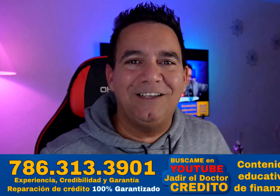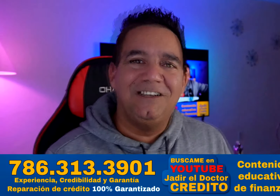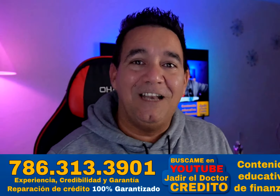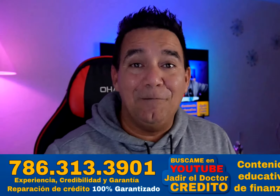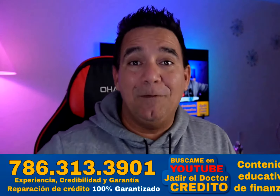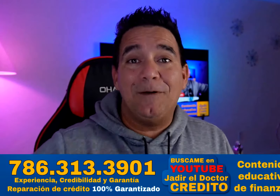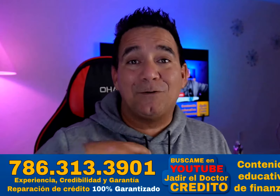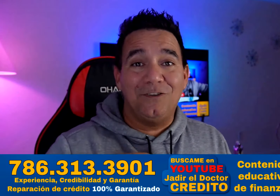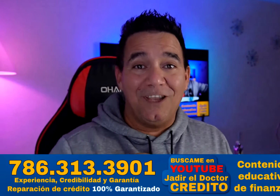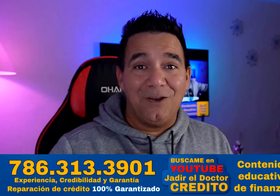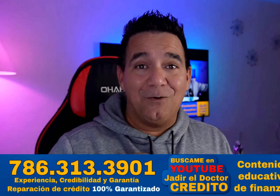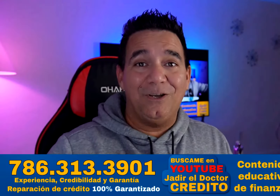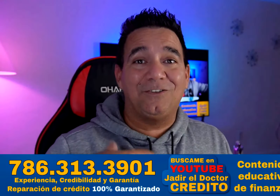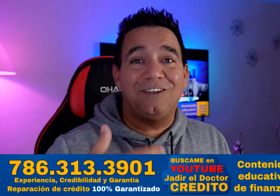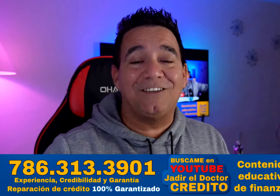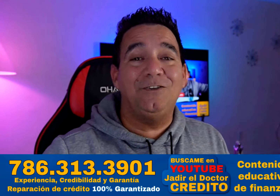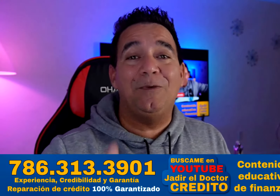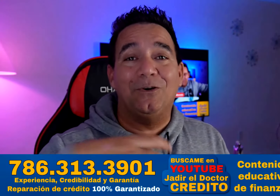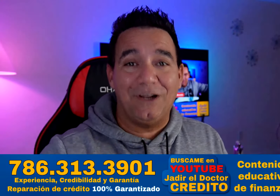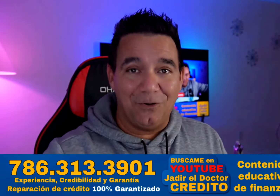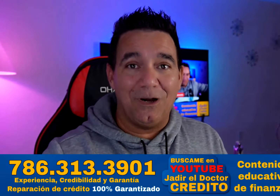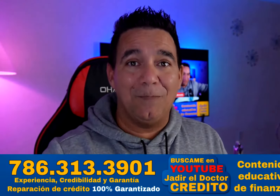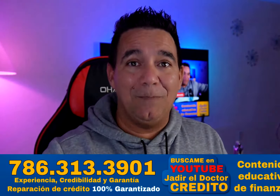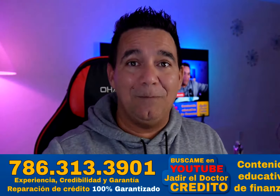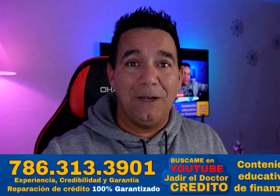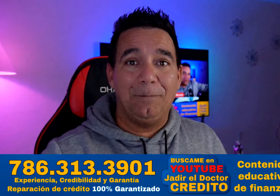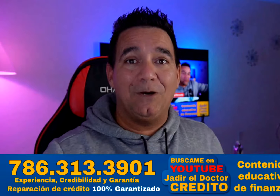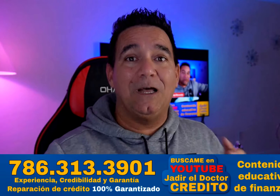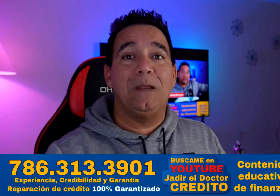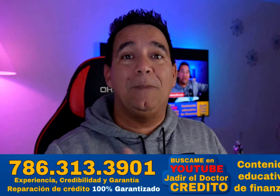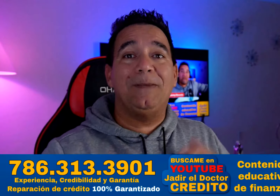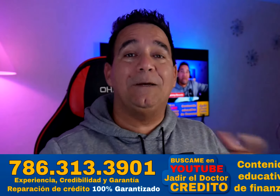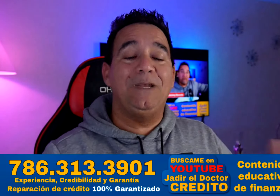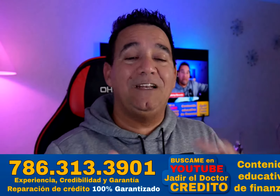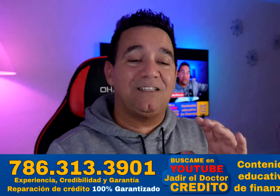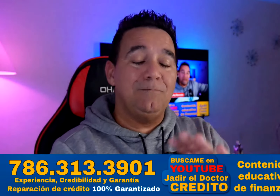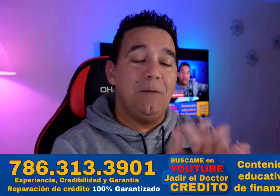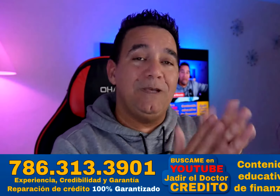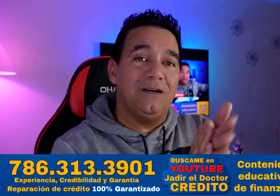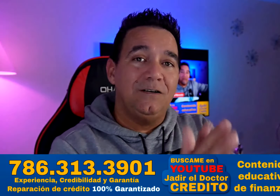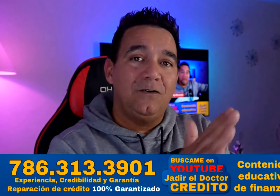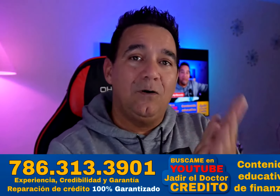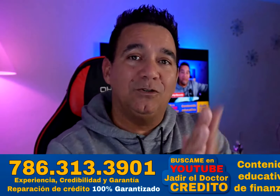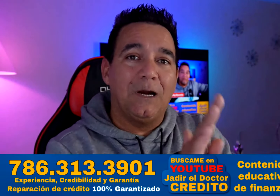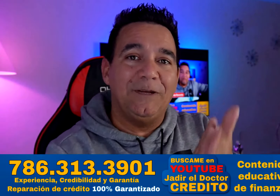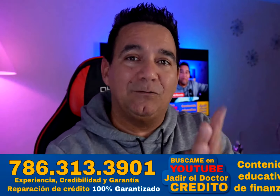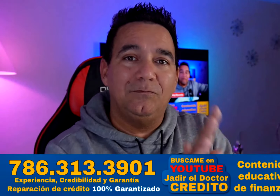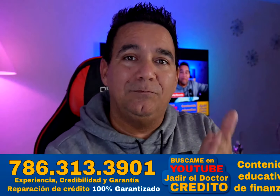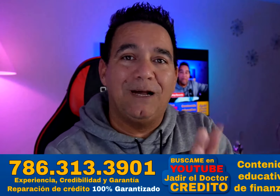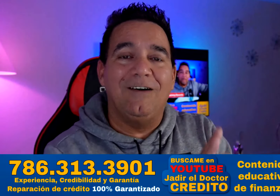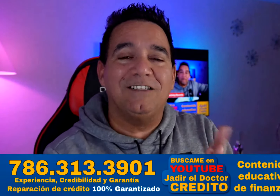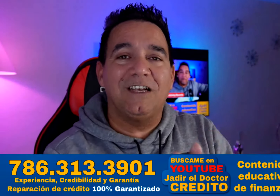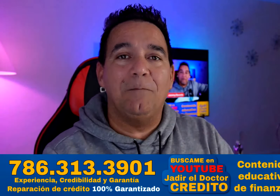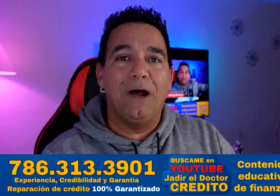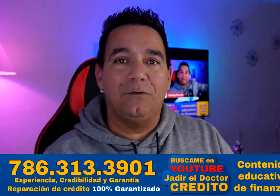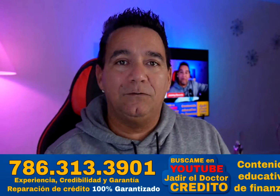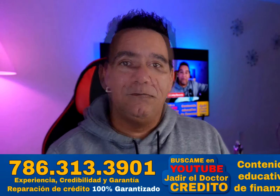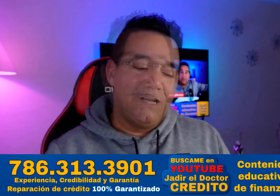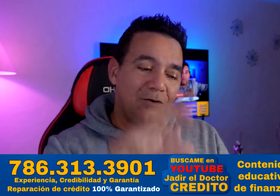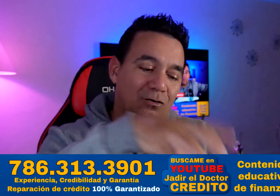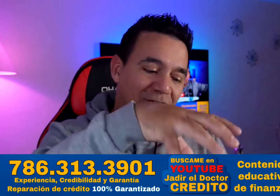directamente. Las MIPYME son de ellos. Ellos se están haciendo millonarios con las MIPYME. Pero las MIPYME también les sirven, mira, como trapiche, para lavarse las